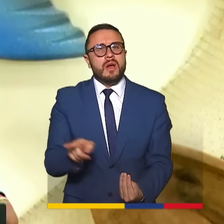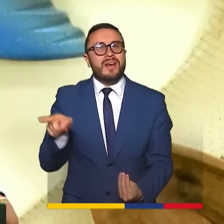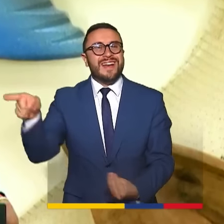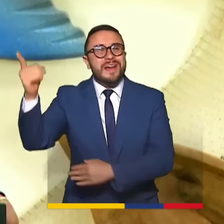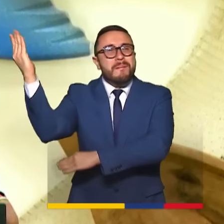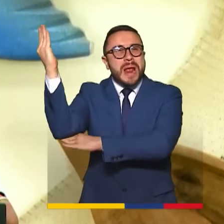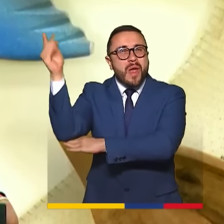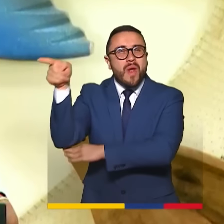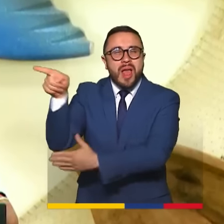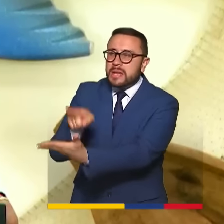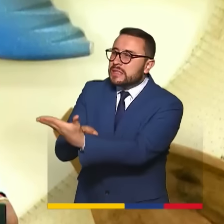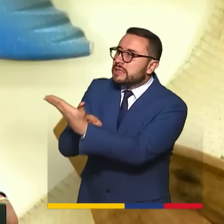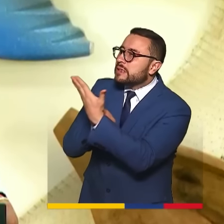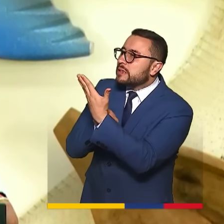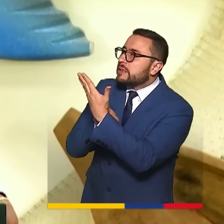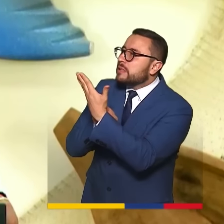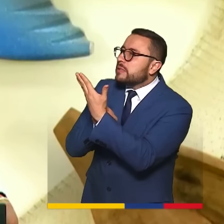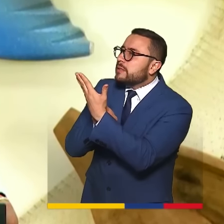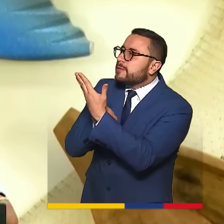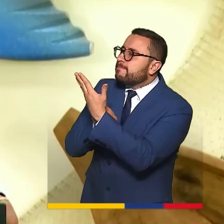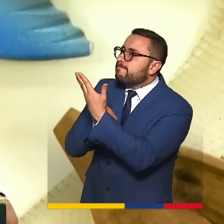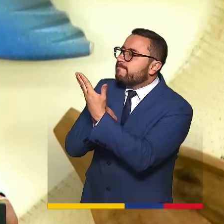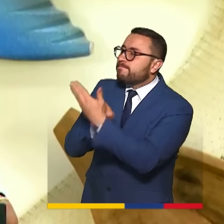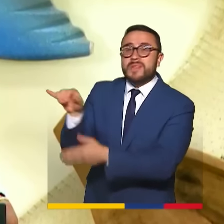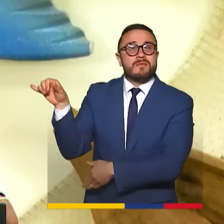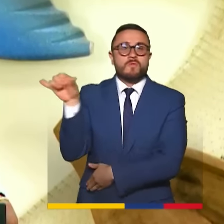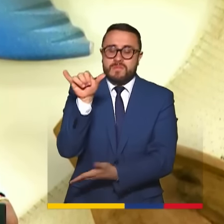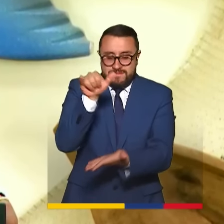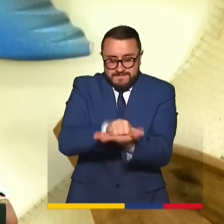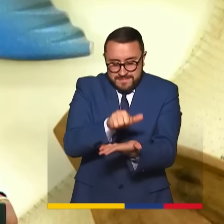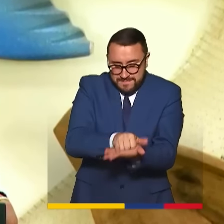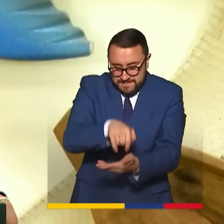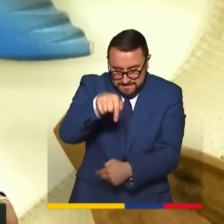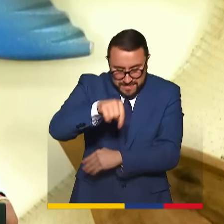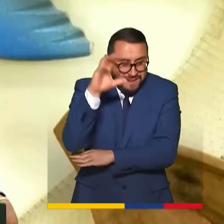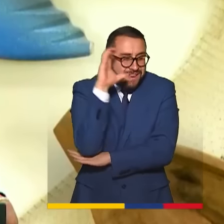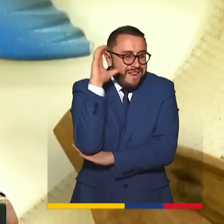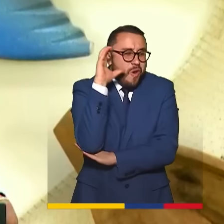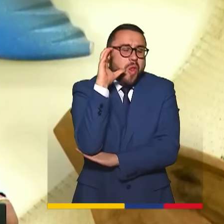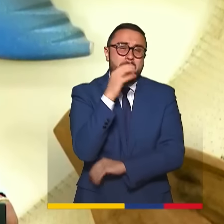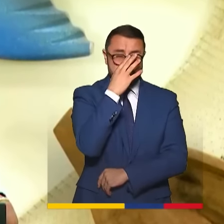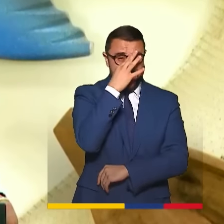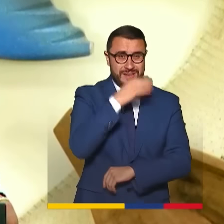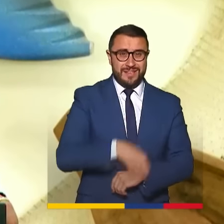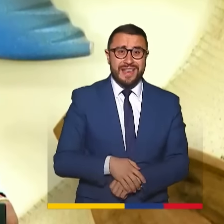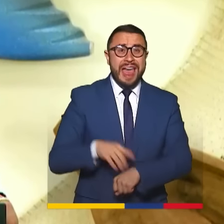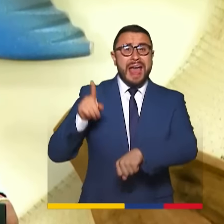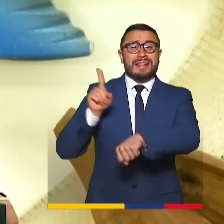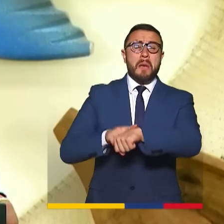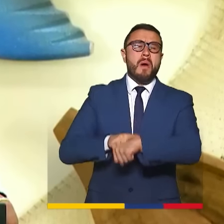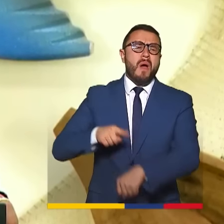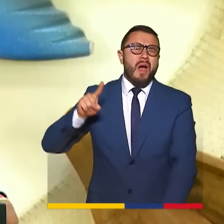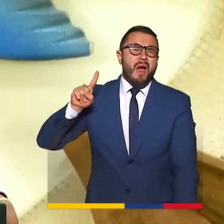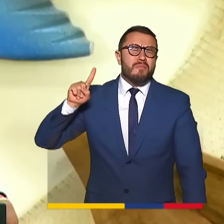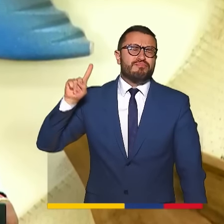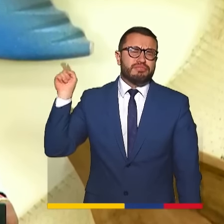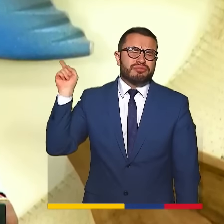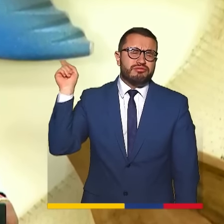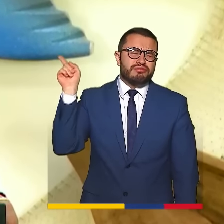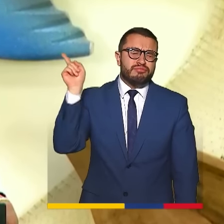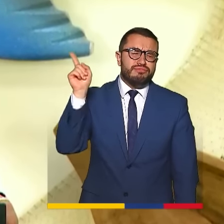Como esa vez también Colombia lo ha vivido por mucho más tiempo, por generaciones